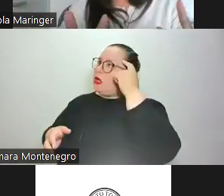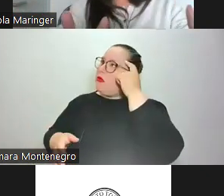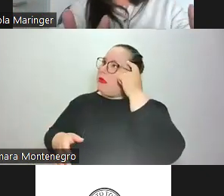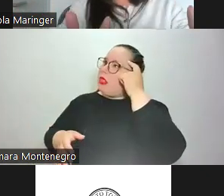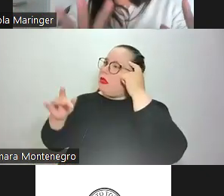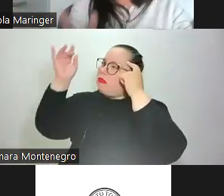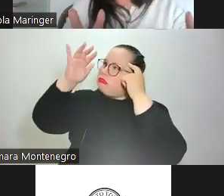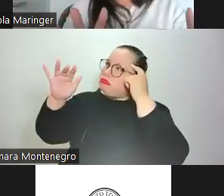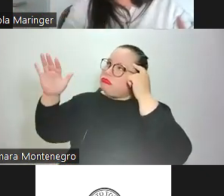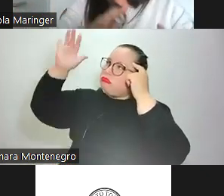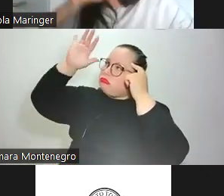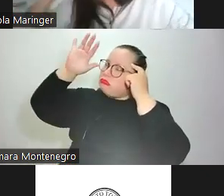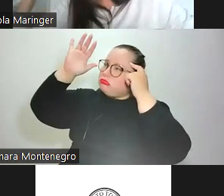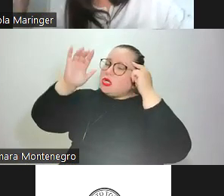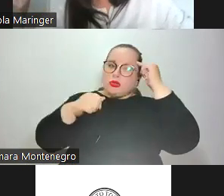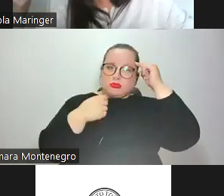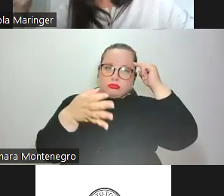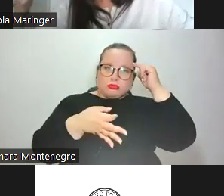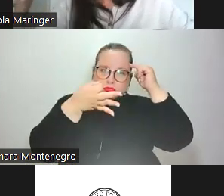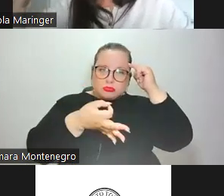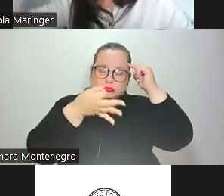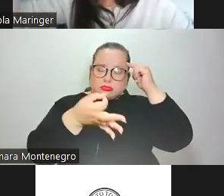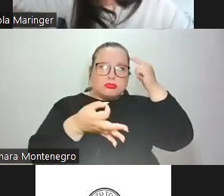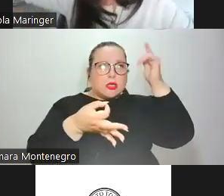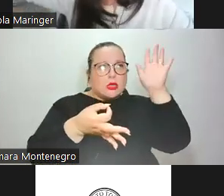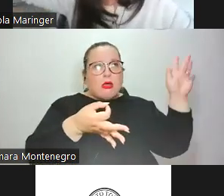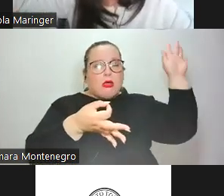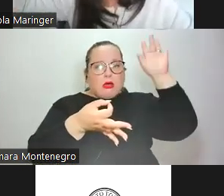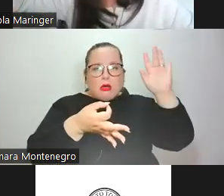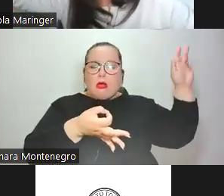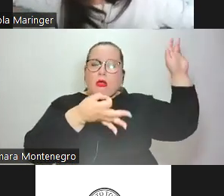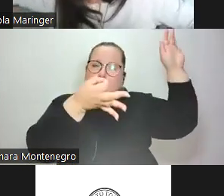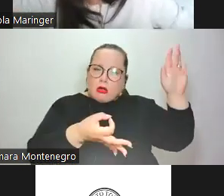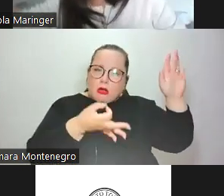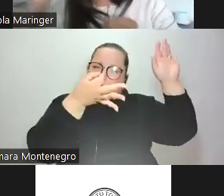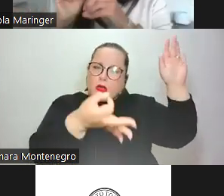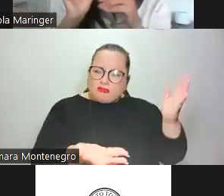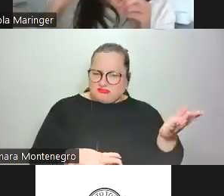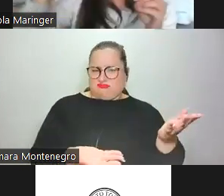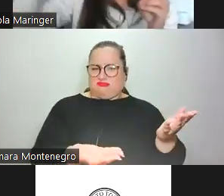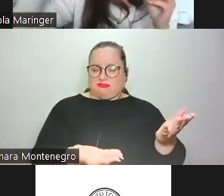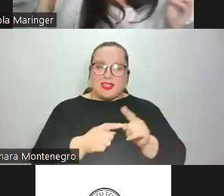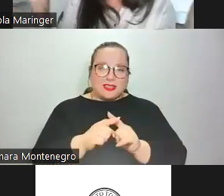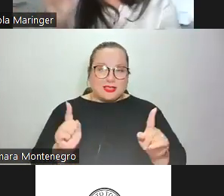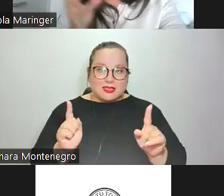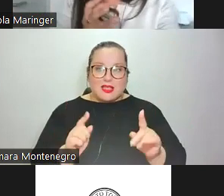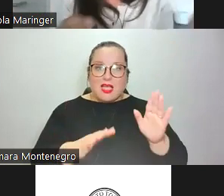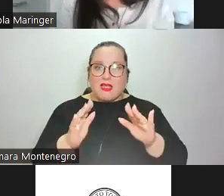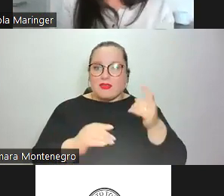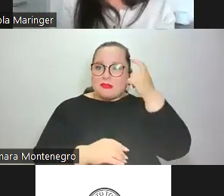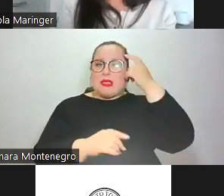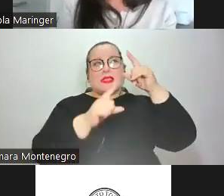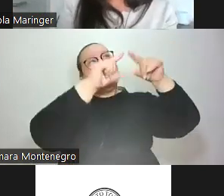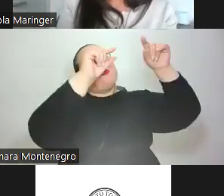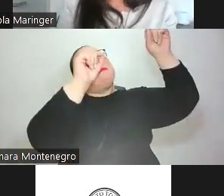uno a veces piensa que está presente, pero está desconectado. De repente se dio cuenta que estaba en la luna o en otra parte